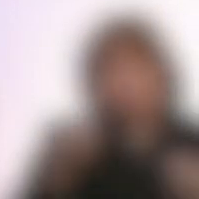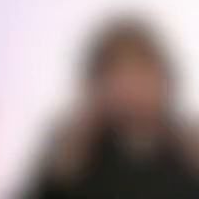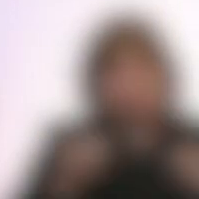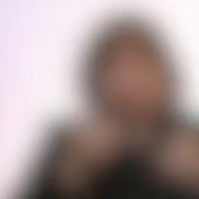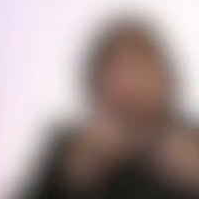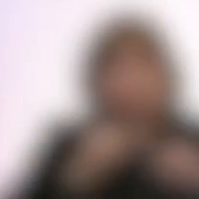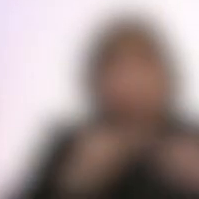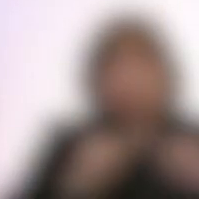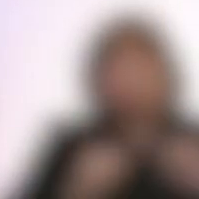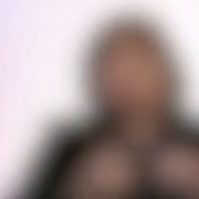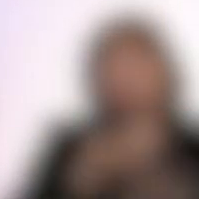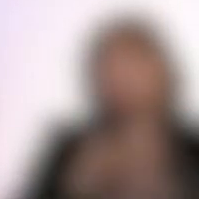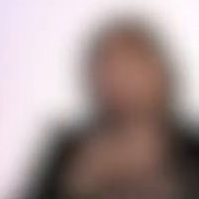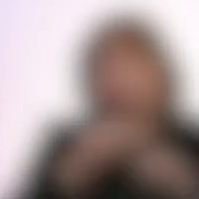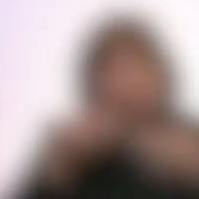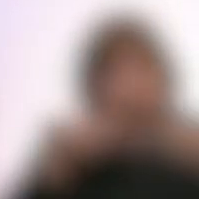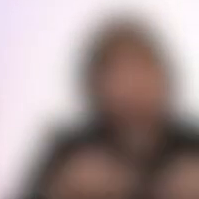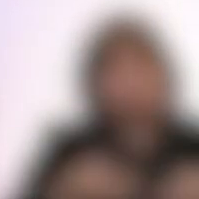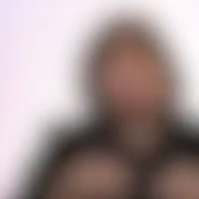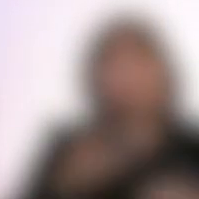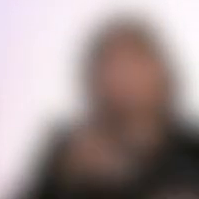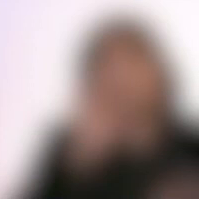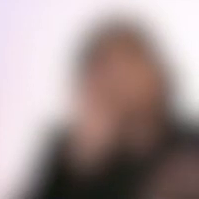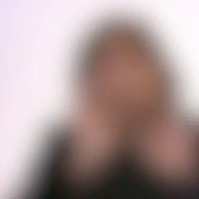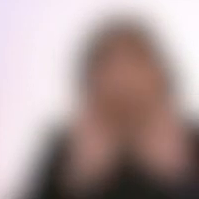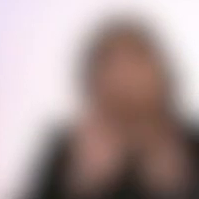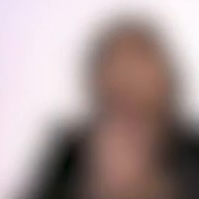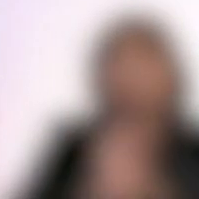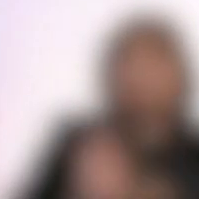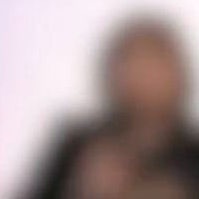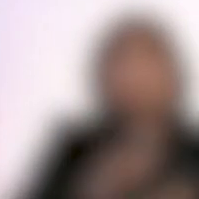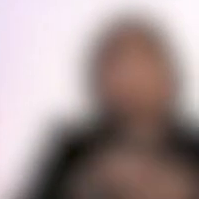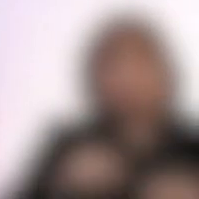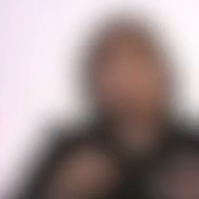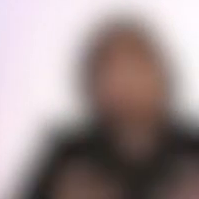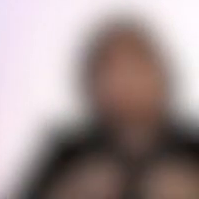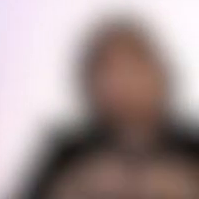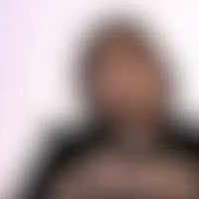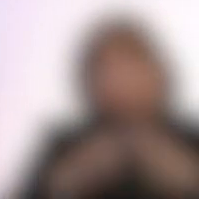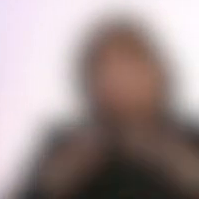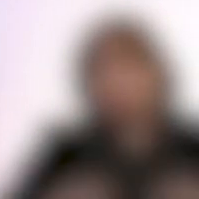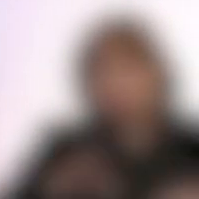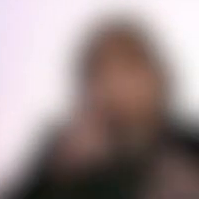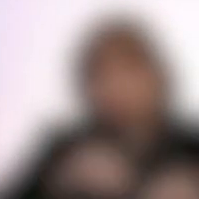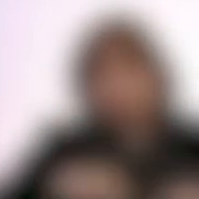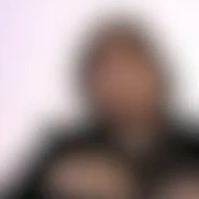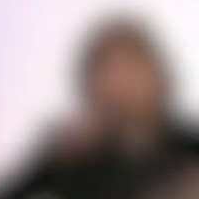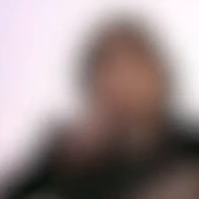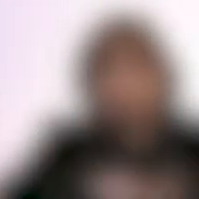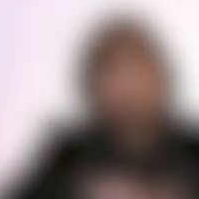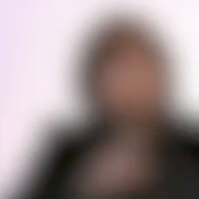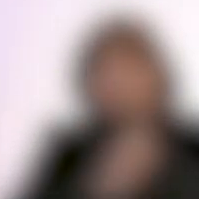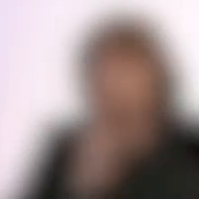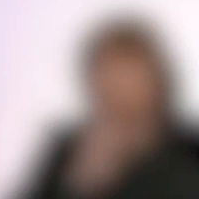intento de arrogarse la facultad de exclusiva y excluyente del Congreso de aprobó de aprobar o no